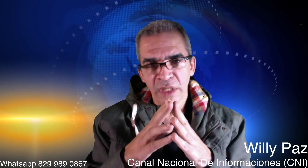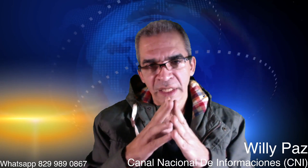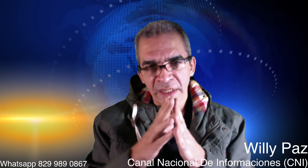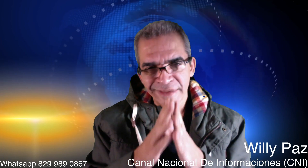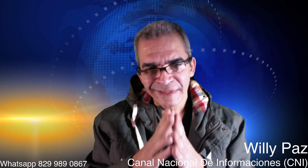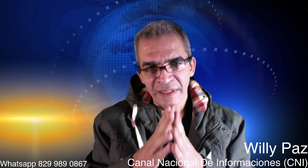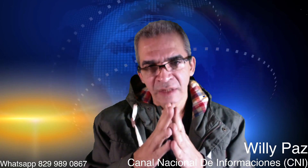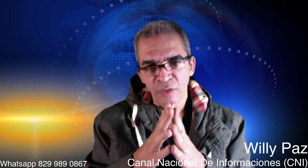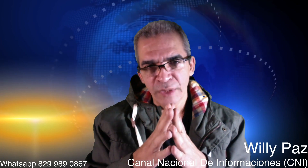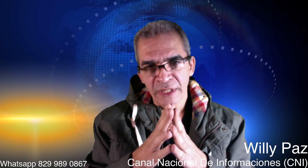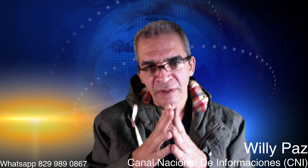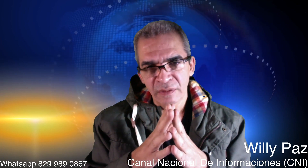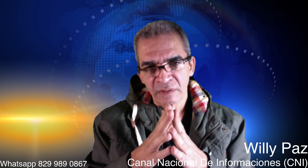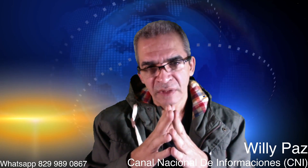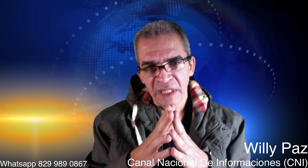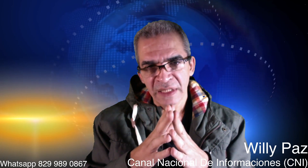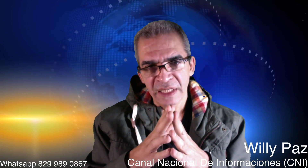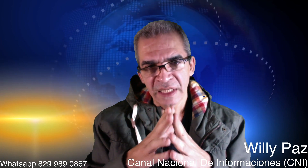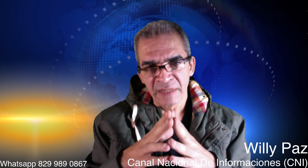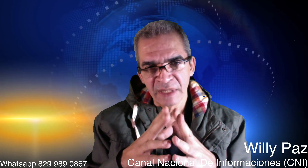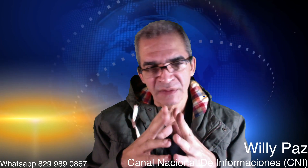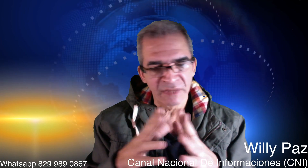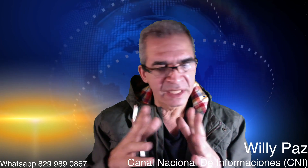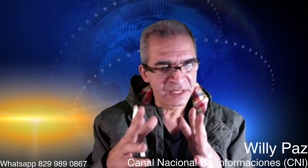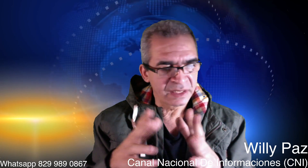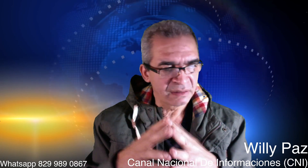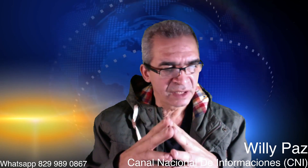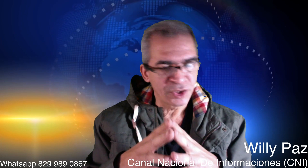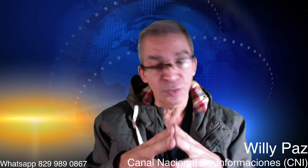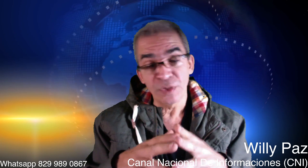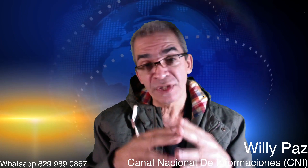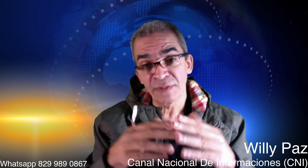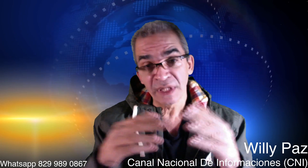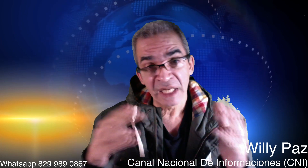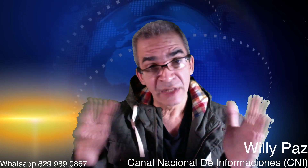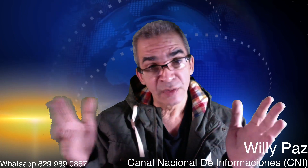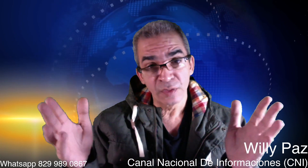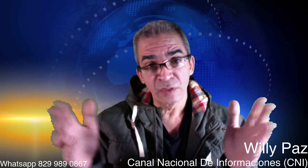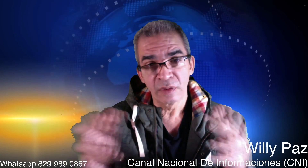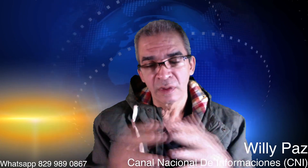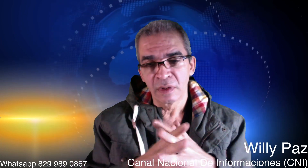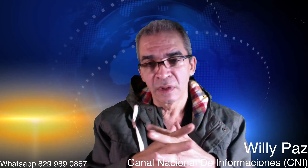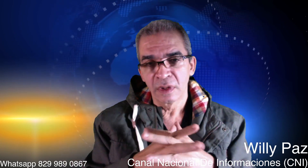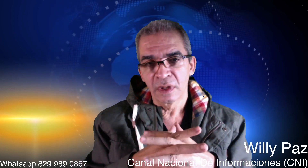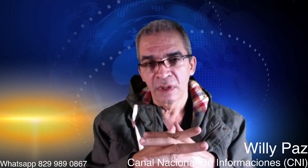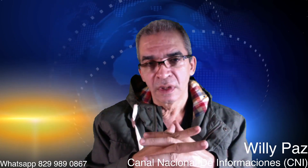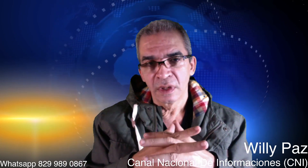Yo le decía al gobierno que sería más fácil, y si hubiese evitado